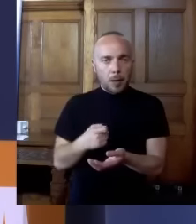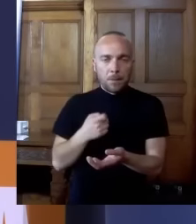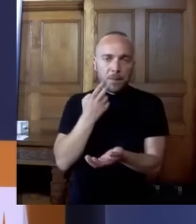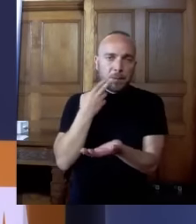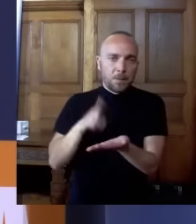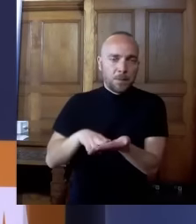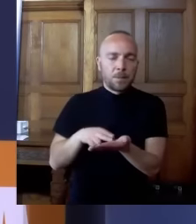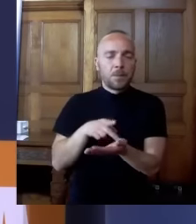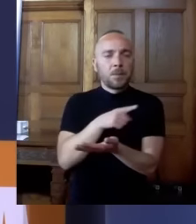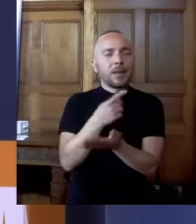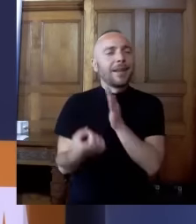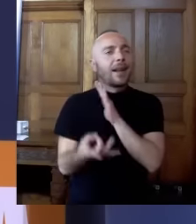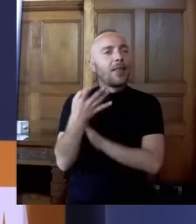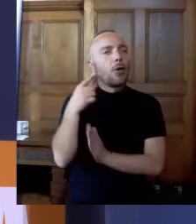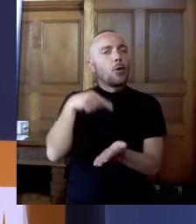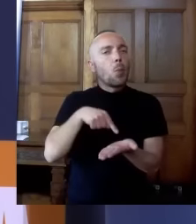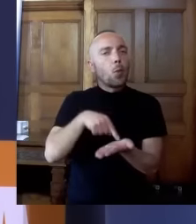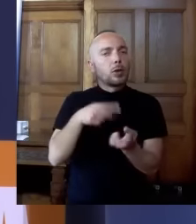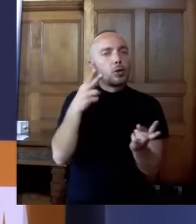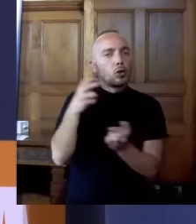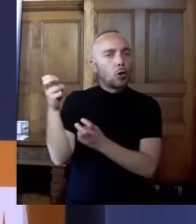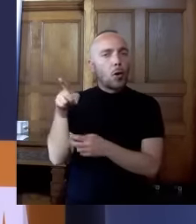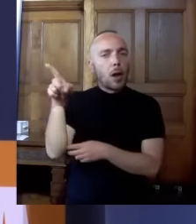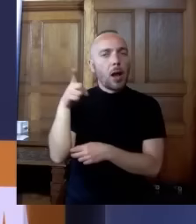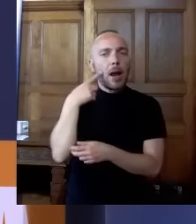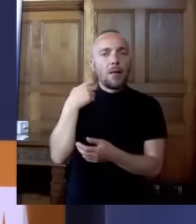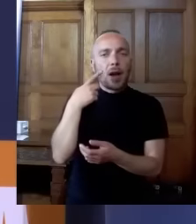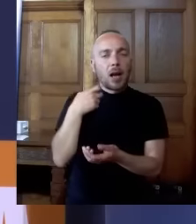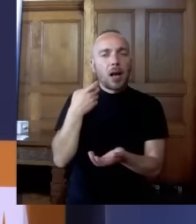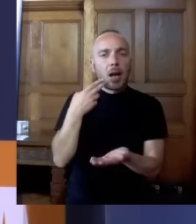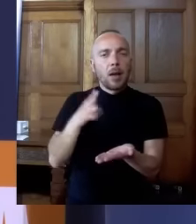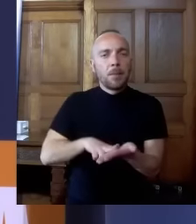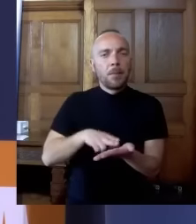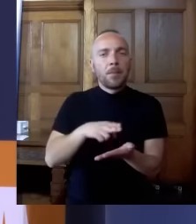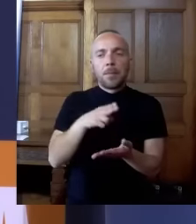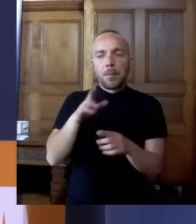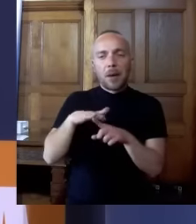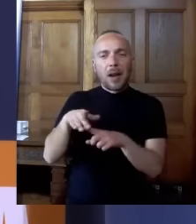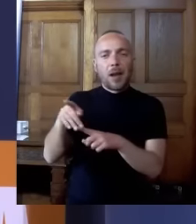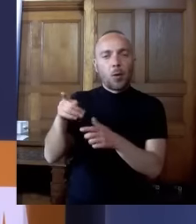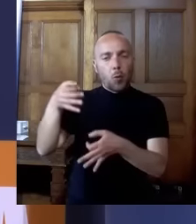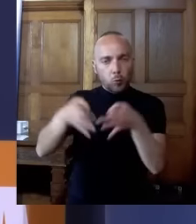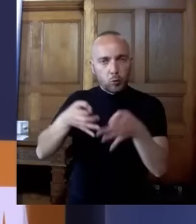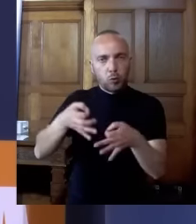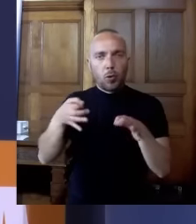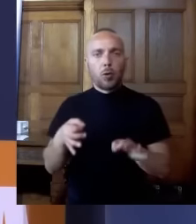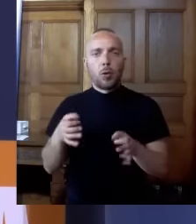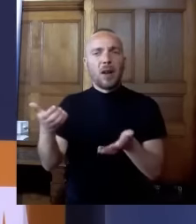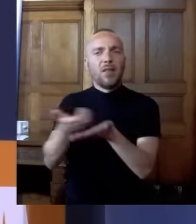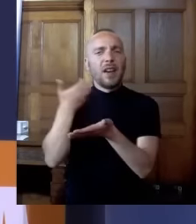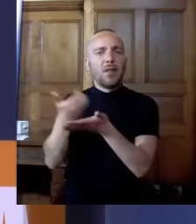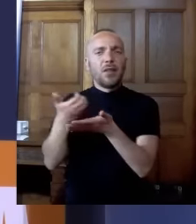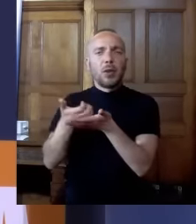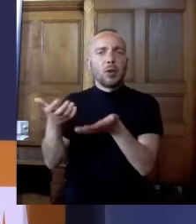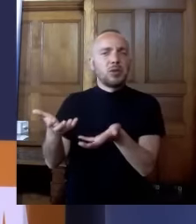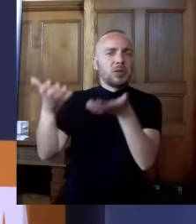banca que sea justo que retire esos beneficios ilícitos esos beneficios caídos del